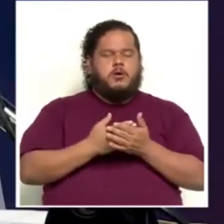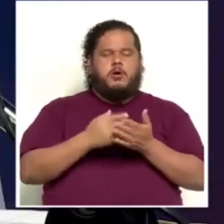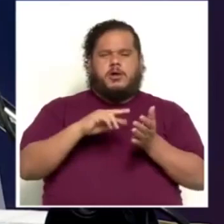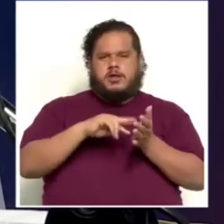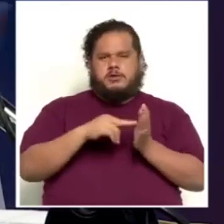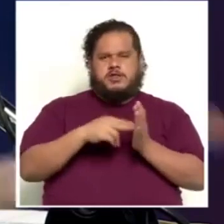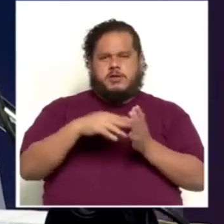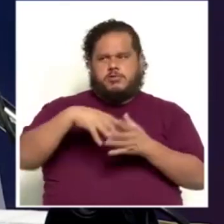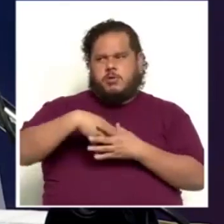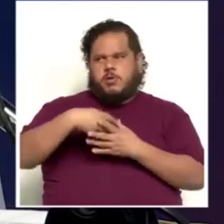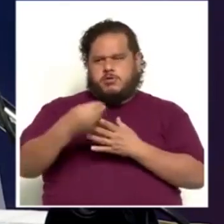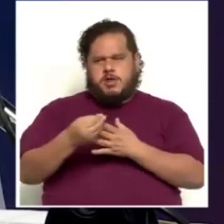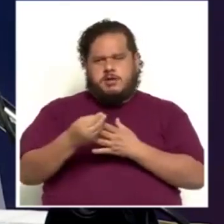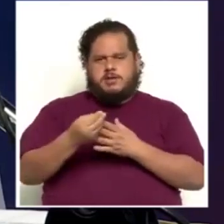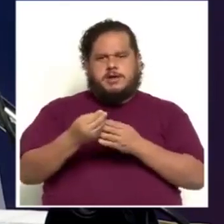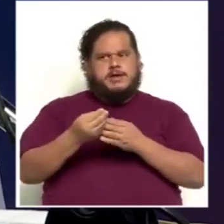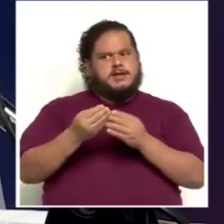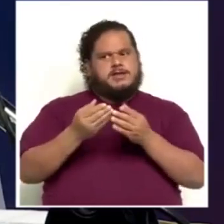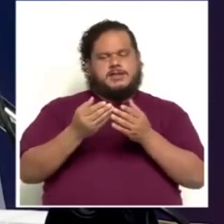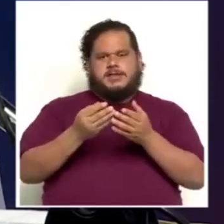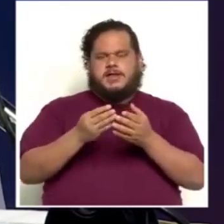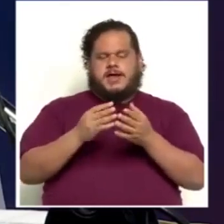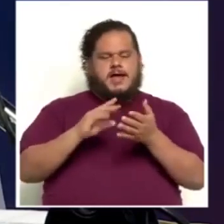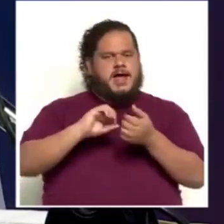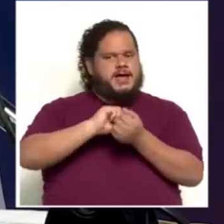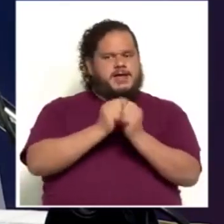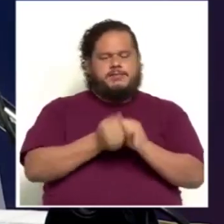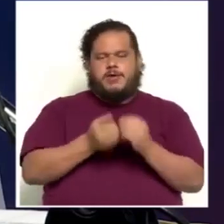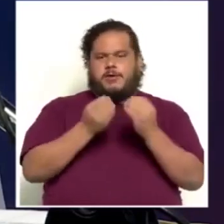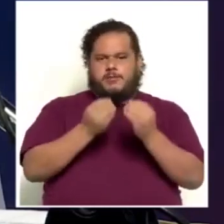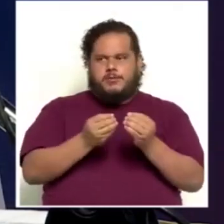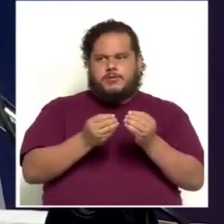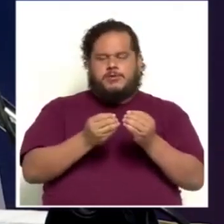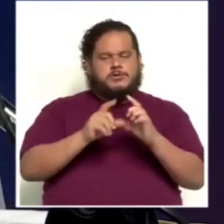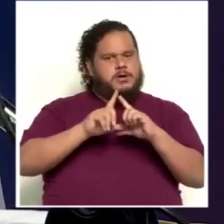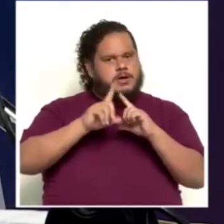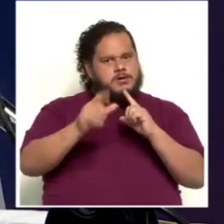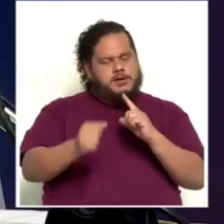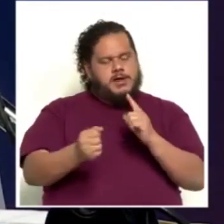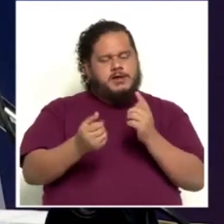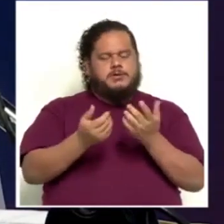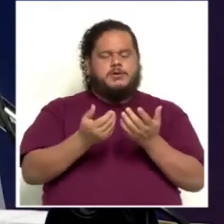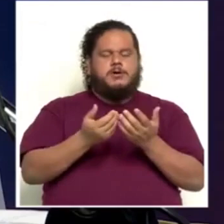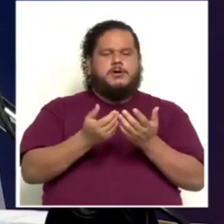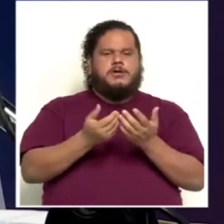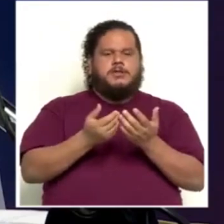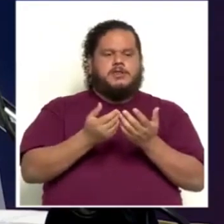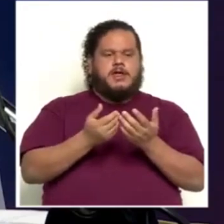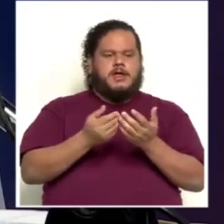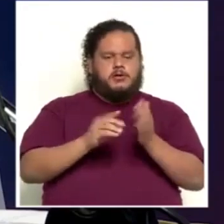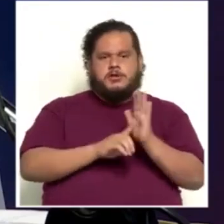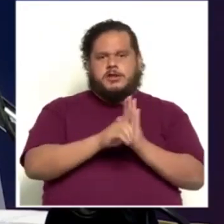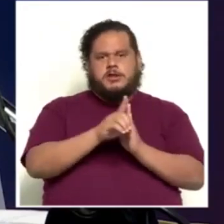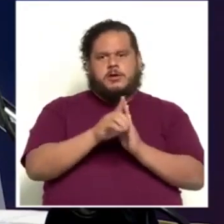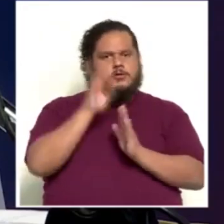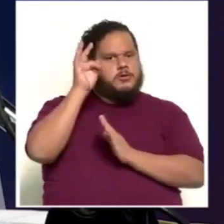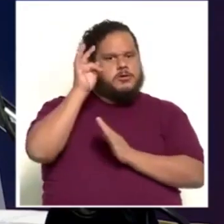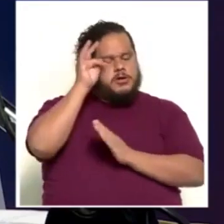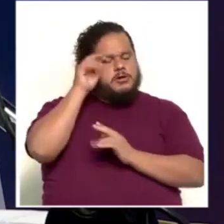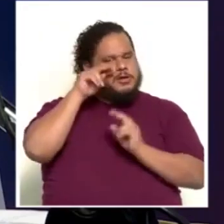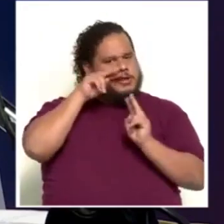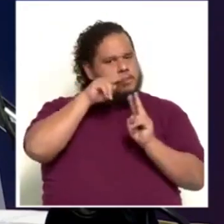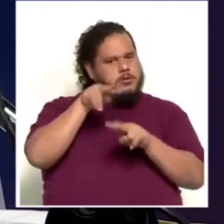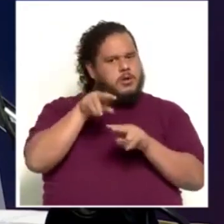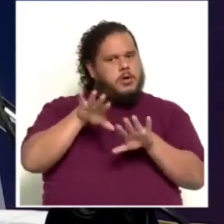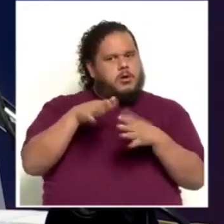se ha estirado mucho conceptualmente a lo largo de, valga la reiteración, a lo largo de los desarrollos teóricos que han venido observando cómo